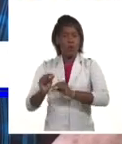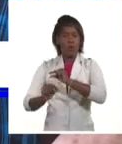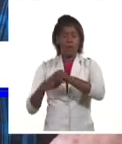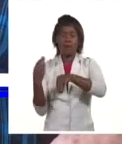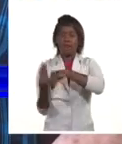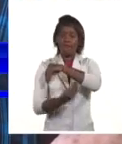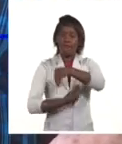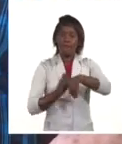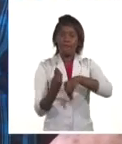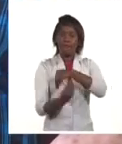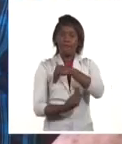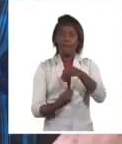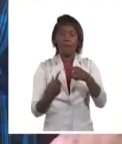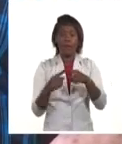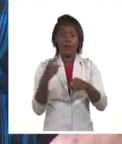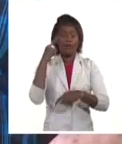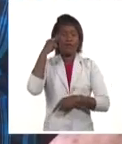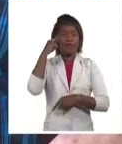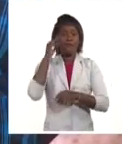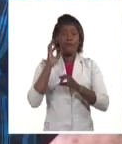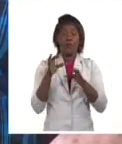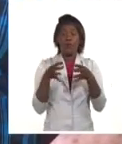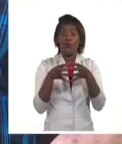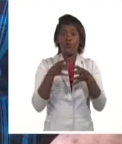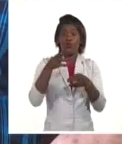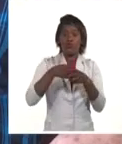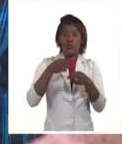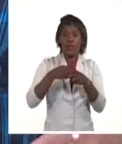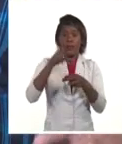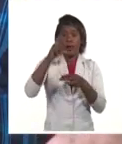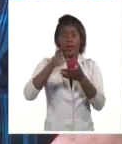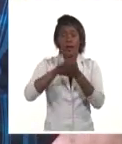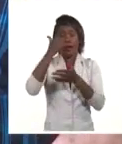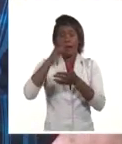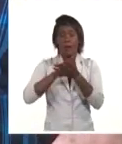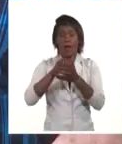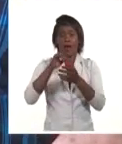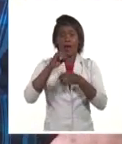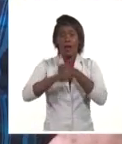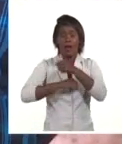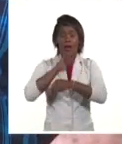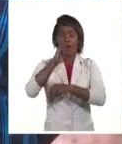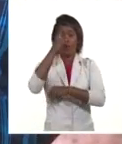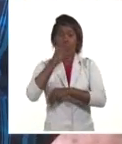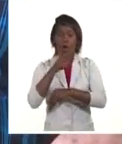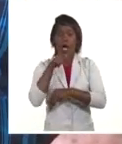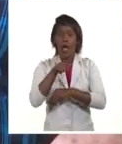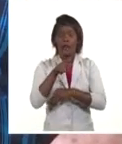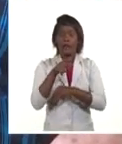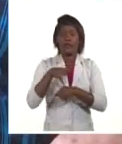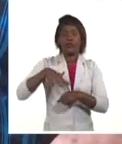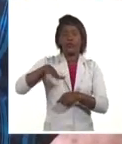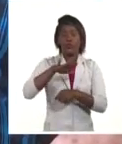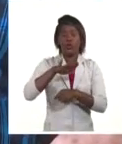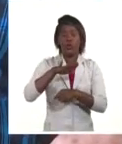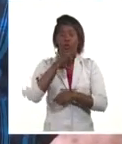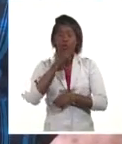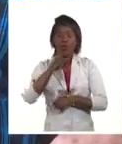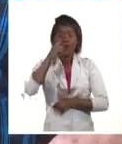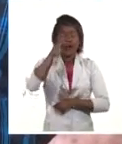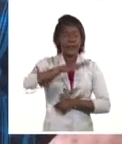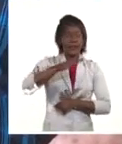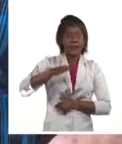tiene un grupo profesional, es un proyecto sociocultural donde intervienen niños, adolescentes, es decir,